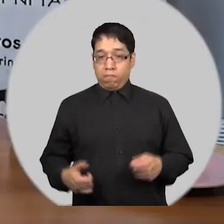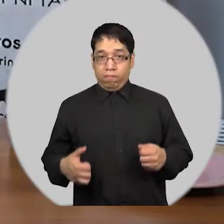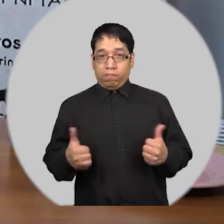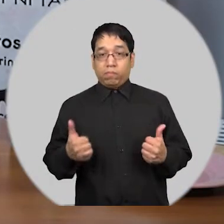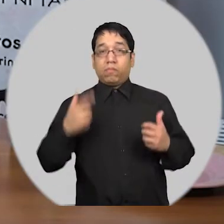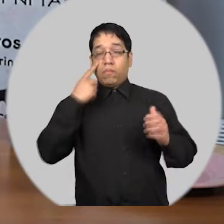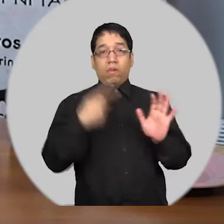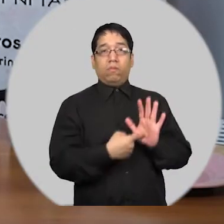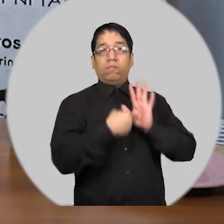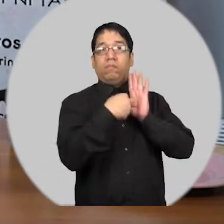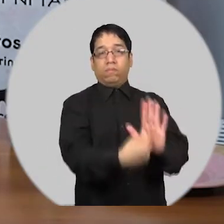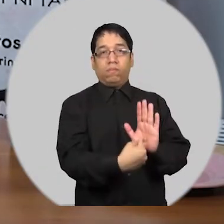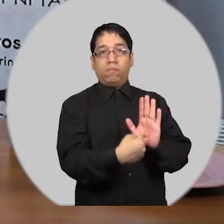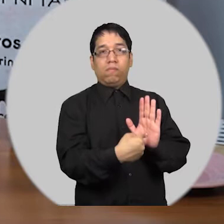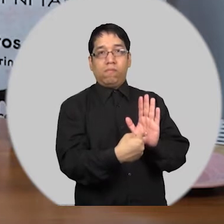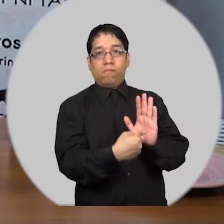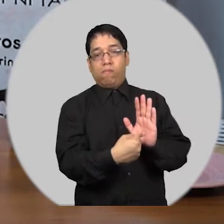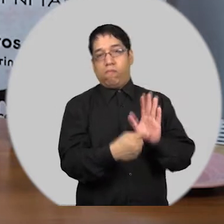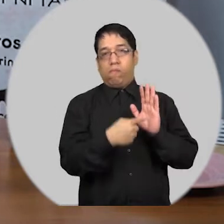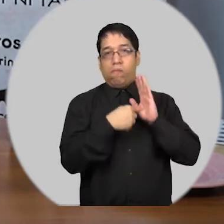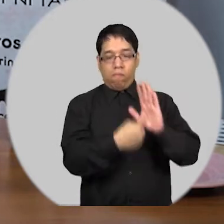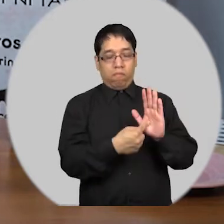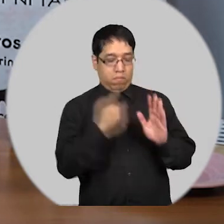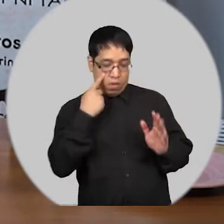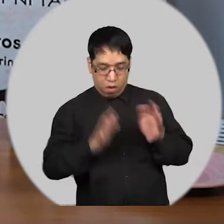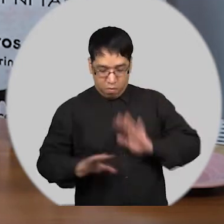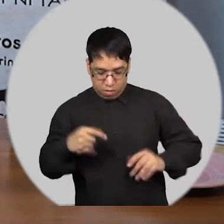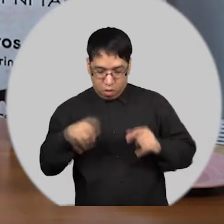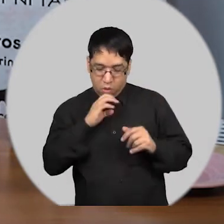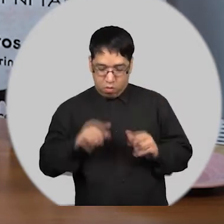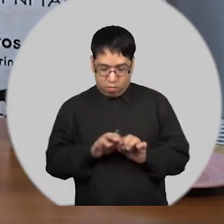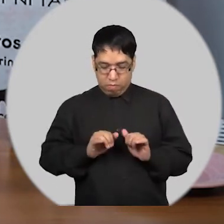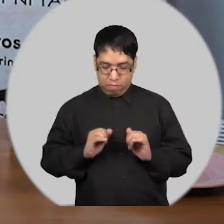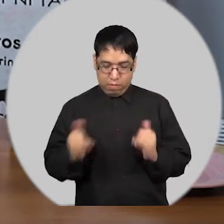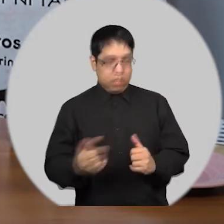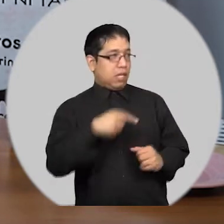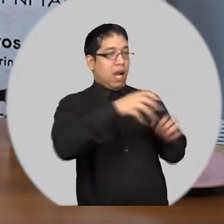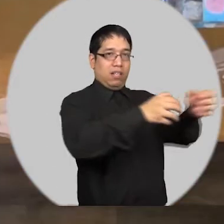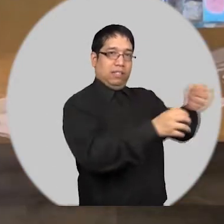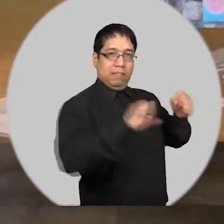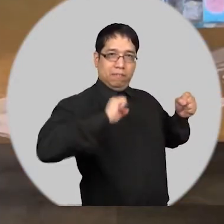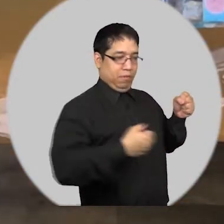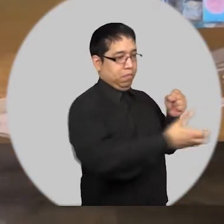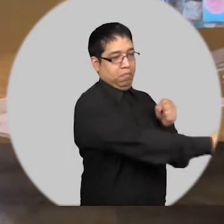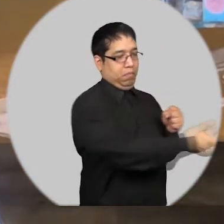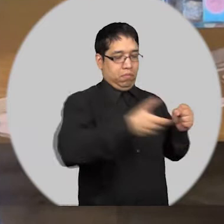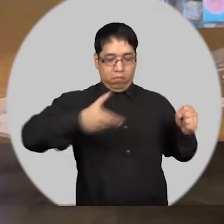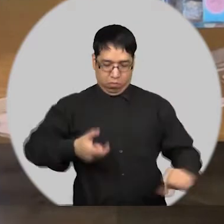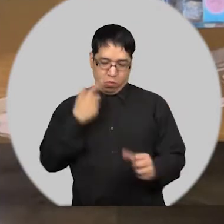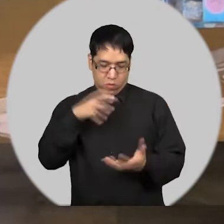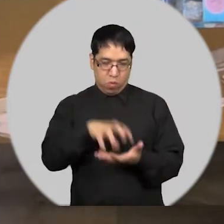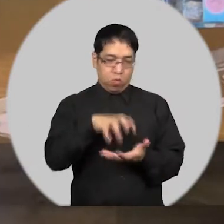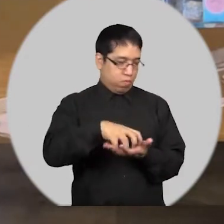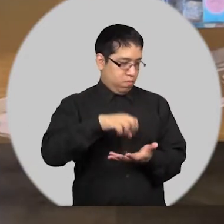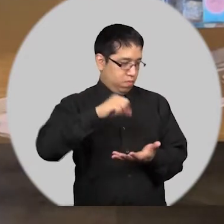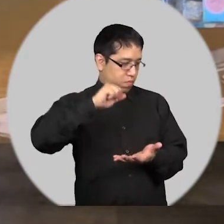Bueno, ahora le vamos a mostrar, ya quitamos nuestra preparación para la tartita de la heladera. Esto queda así,